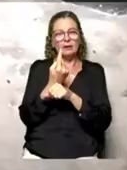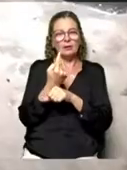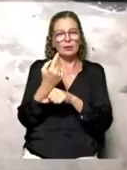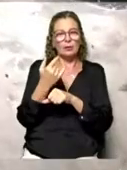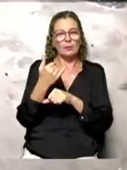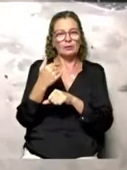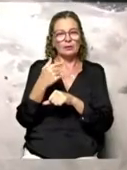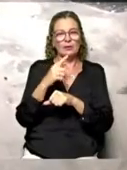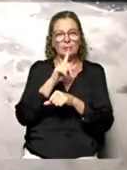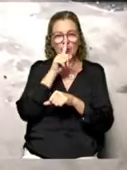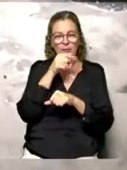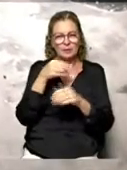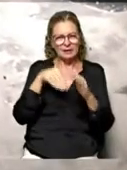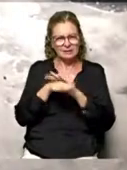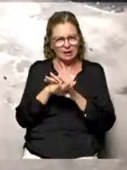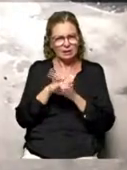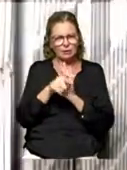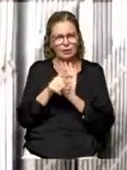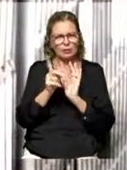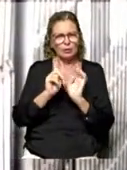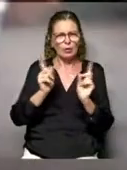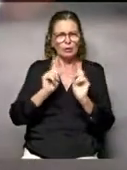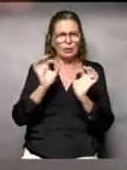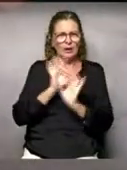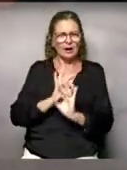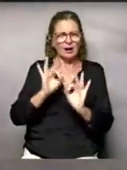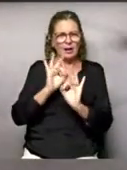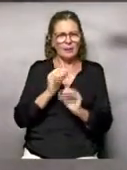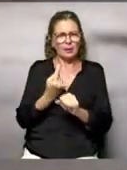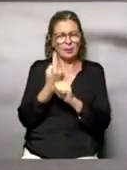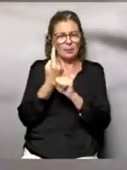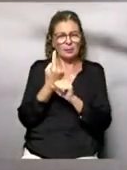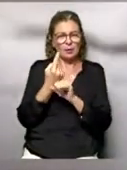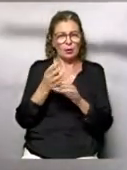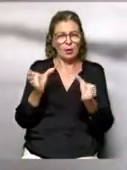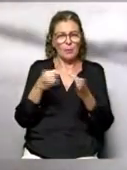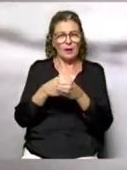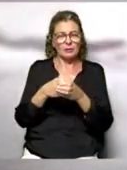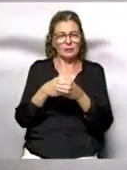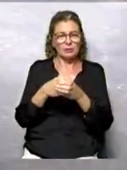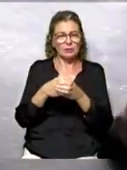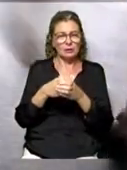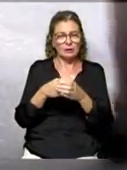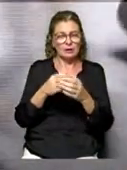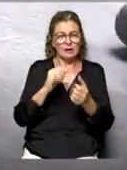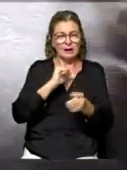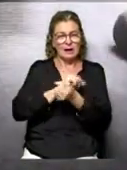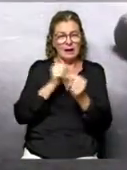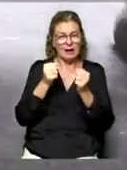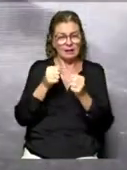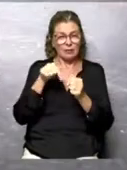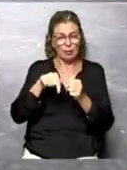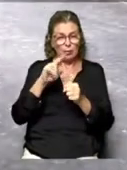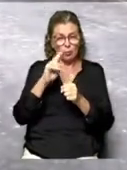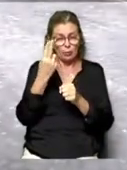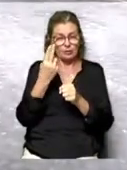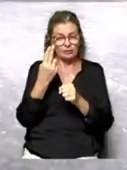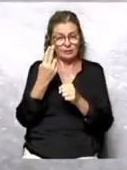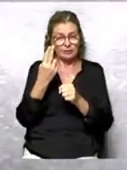¿Pero usted integra el primer comando de la capital? No, para nada. ¿Pero el primer comando de la capital está presente en la cárcel hoy, uruguaya?